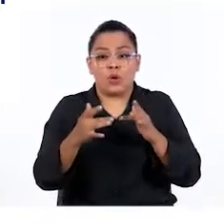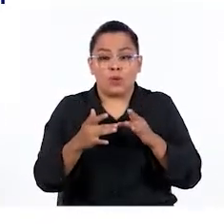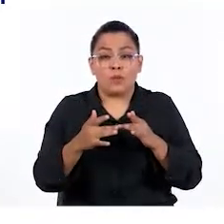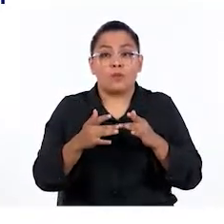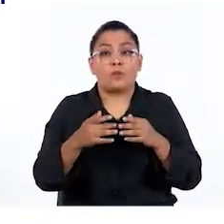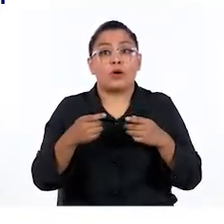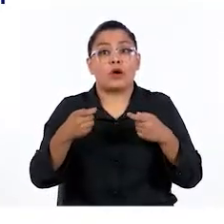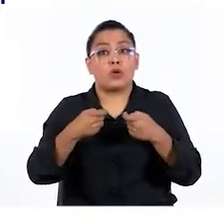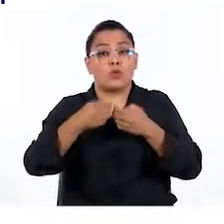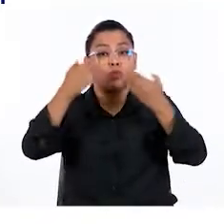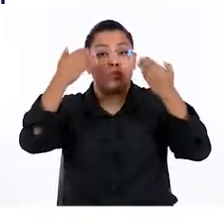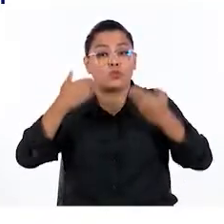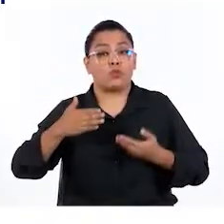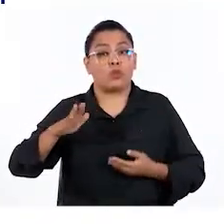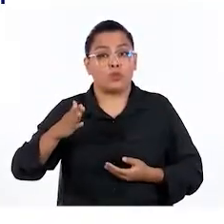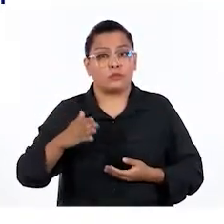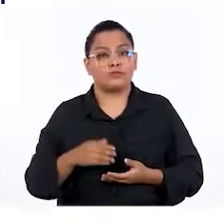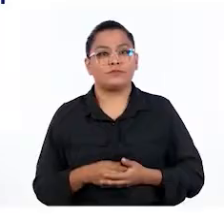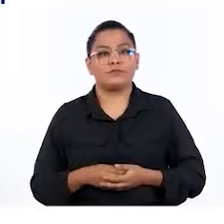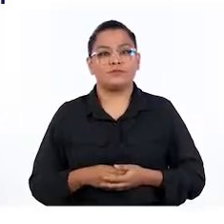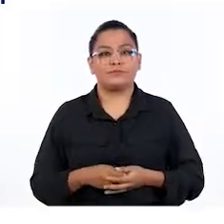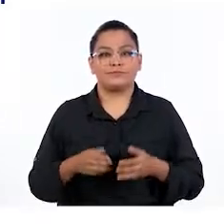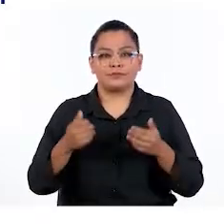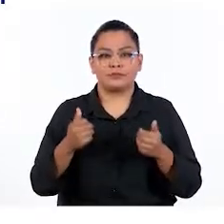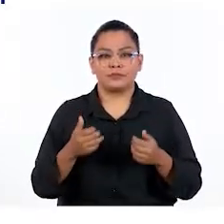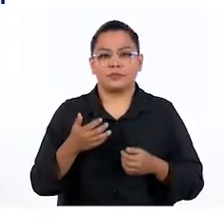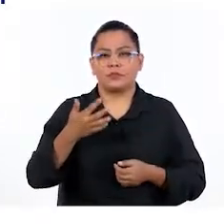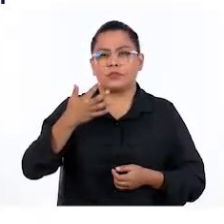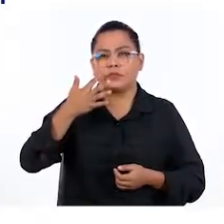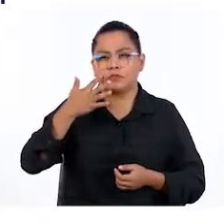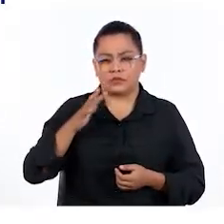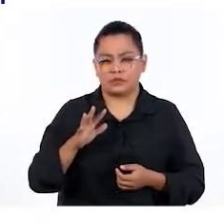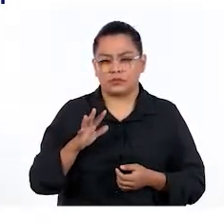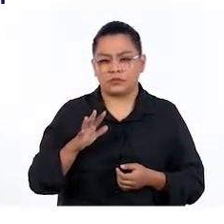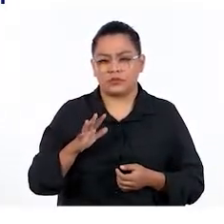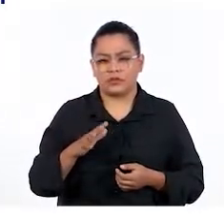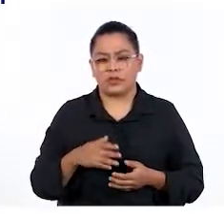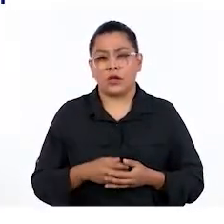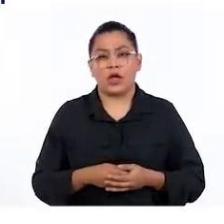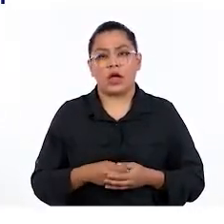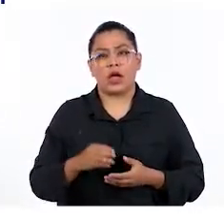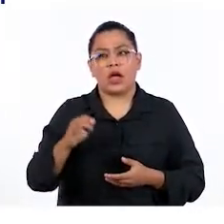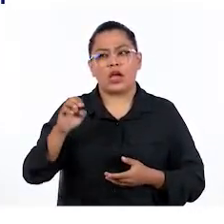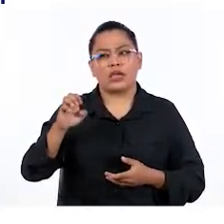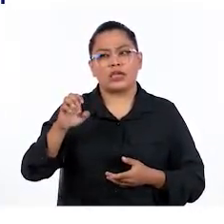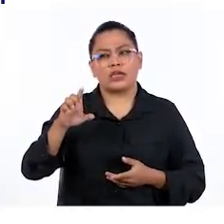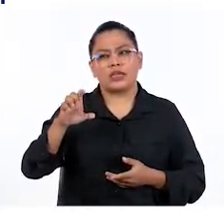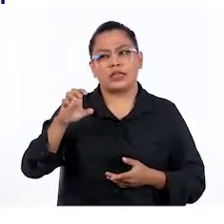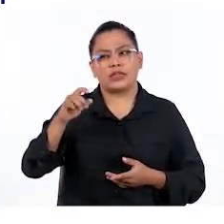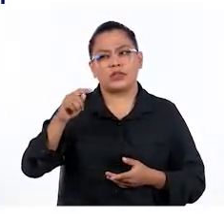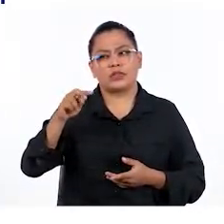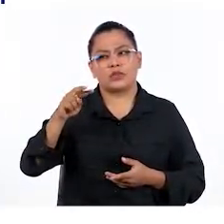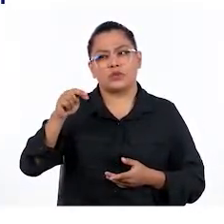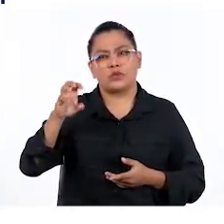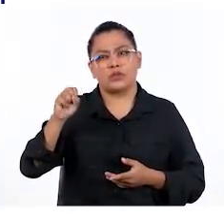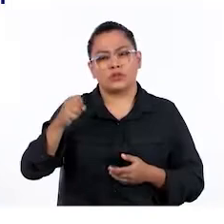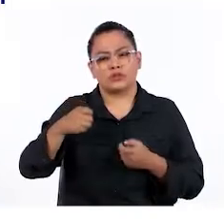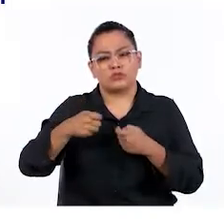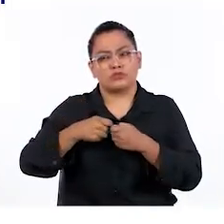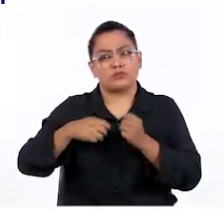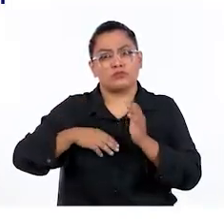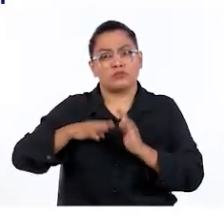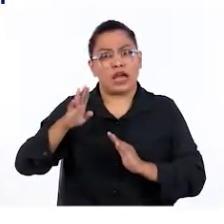útil. Ahora bien, ¿será que existen electrones más energéticos que otros